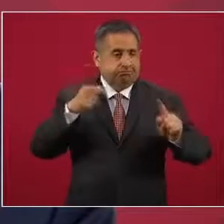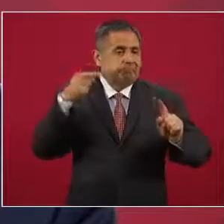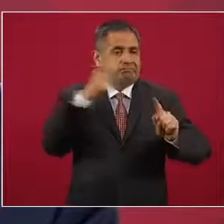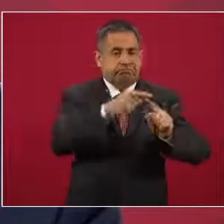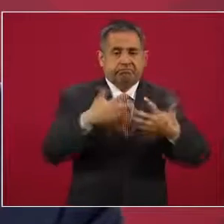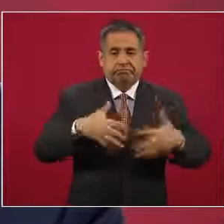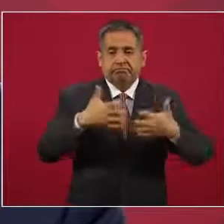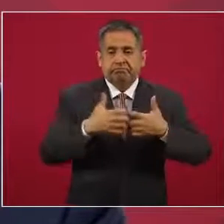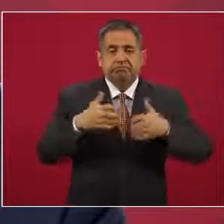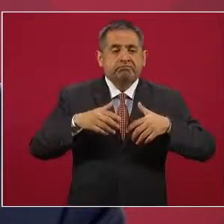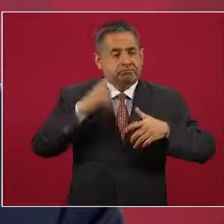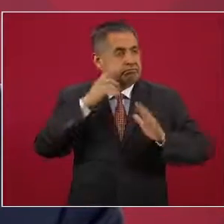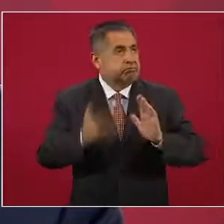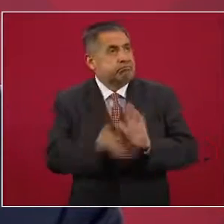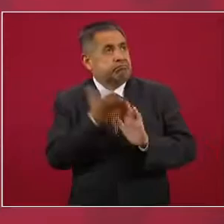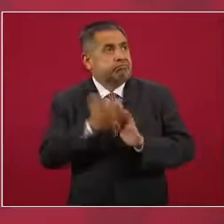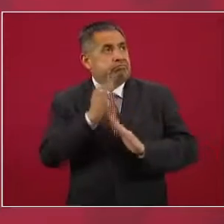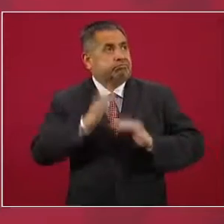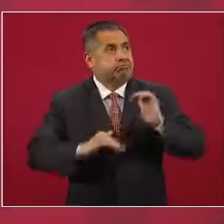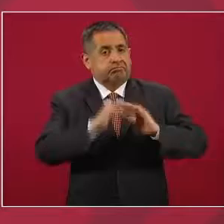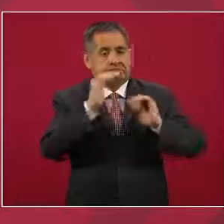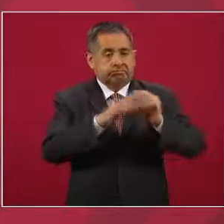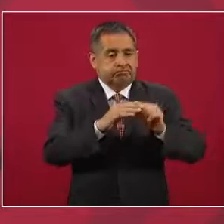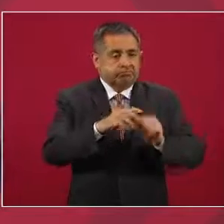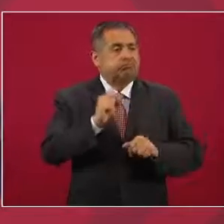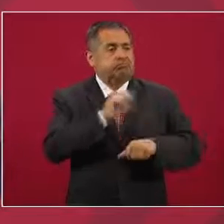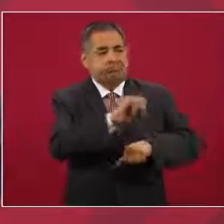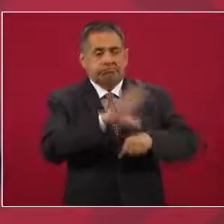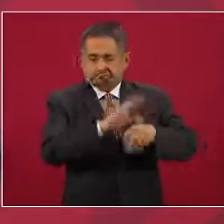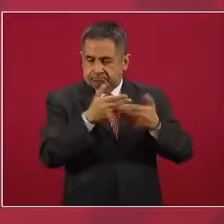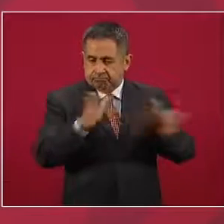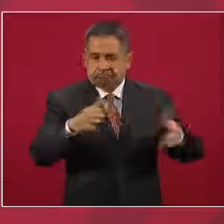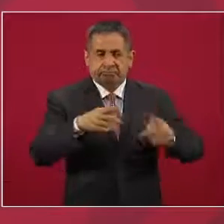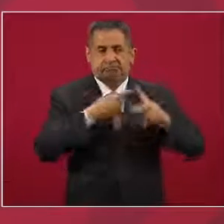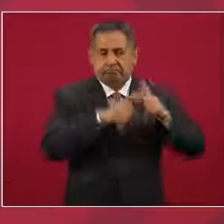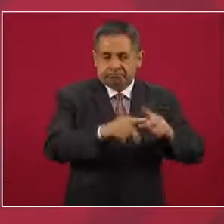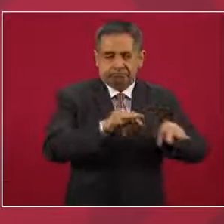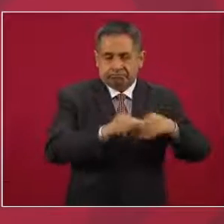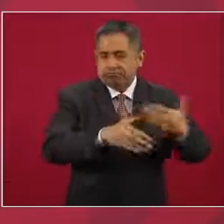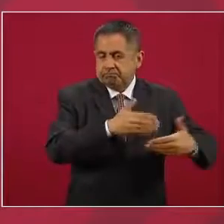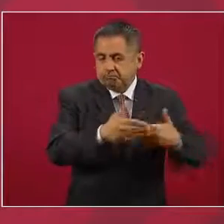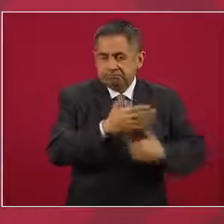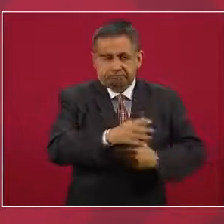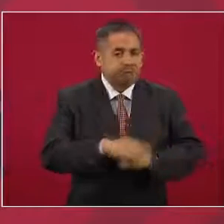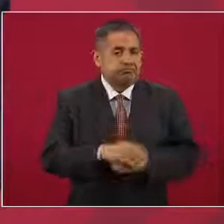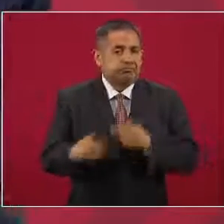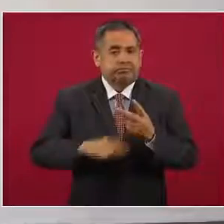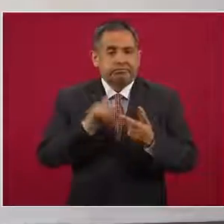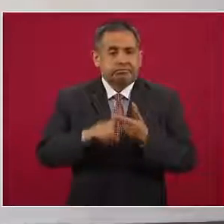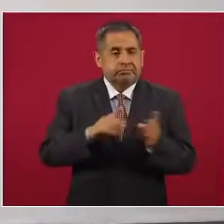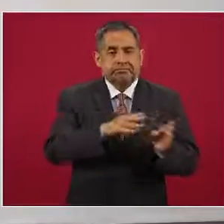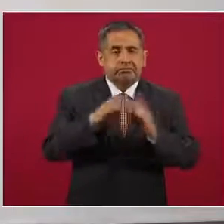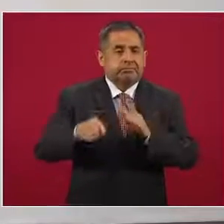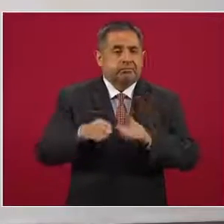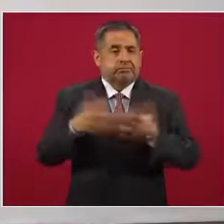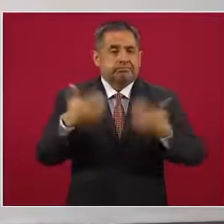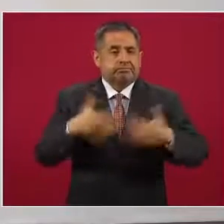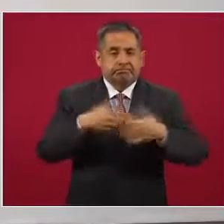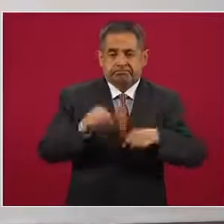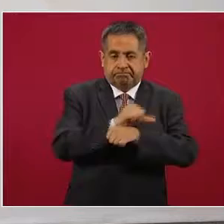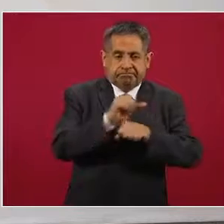la industria de la construcción, que se abrió en junio, la industria